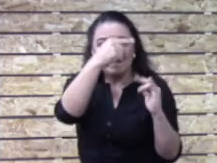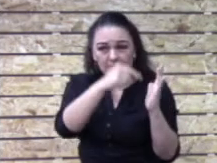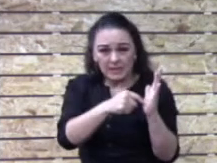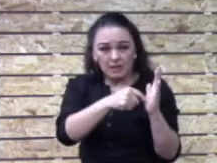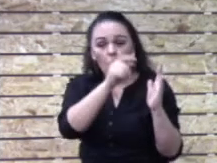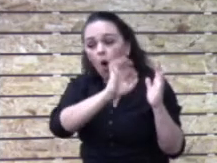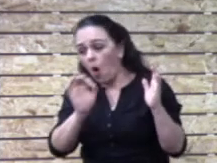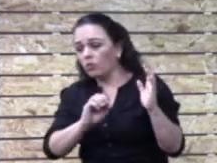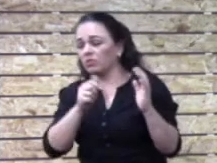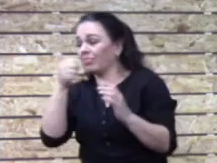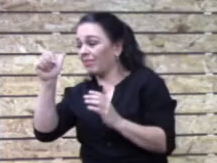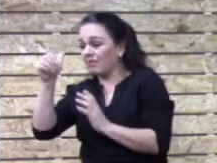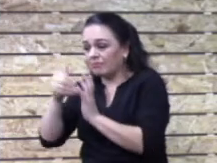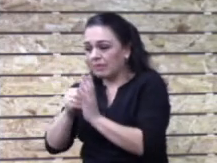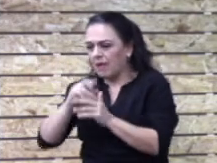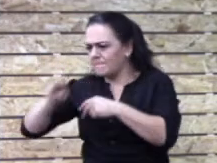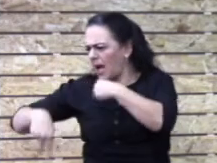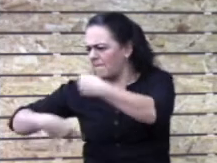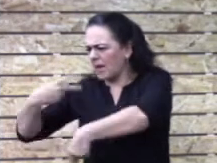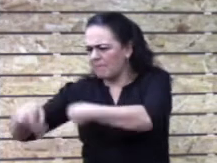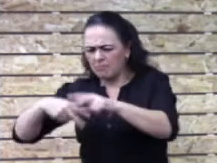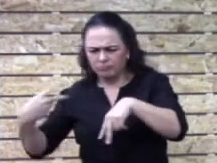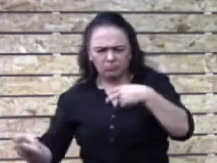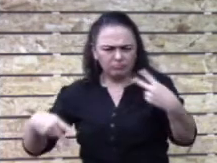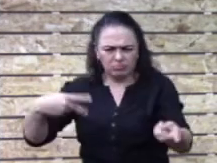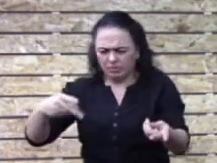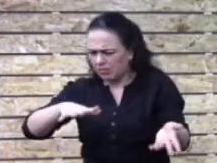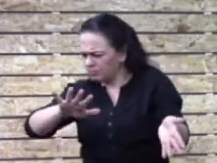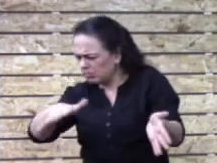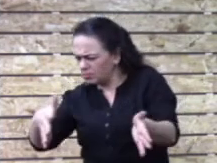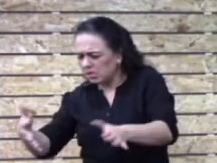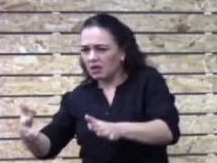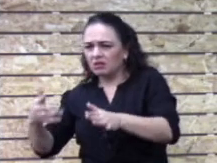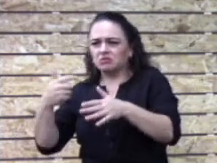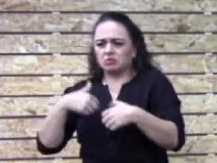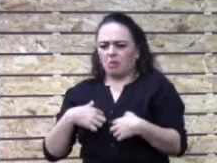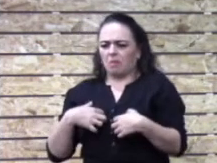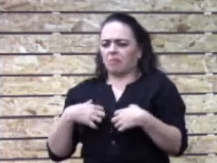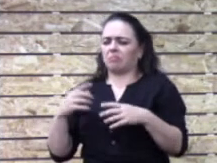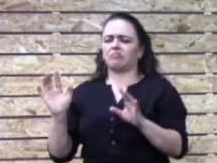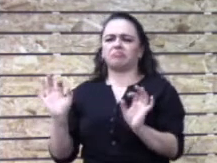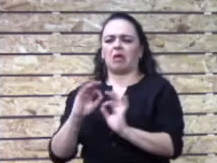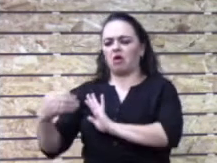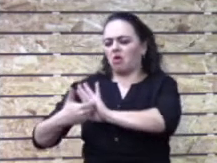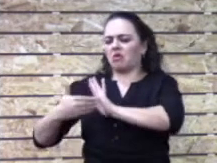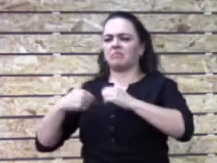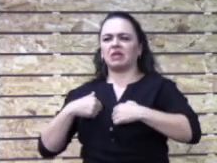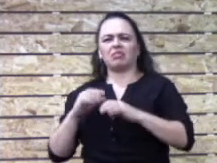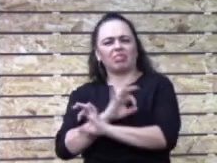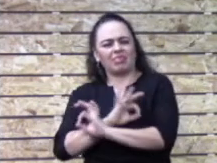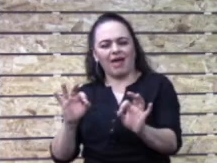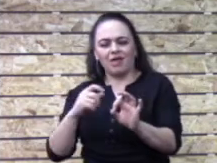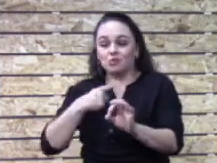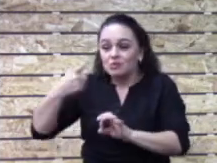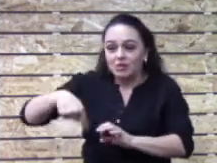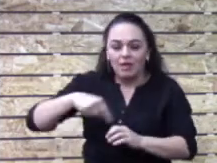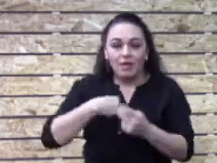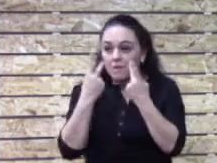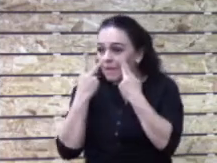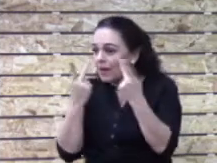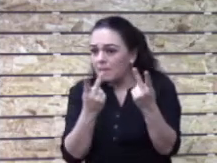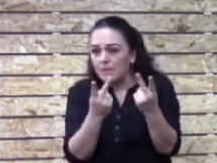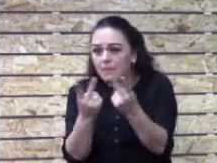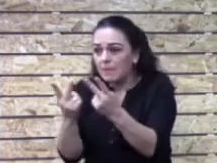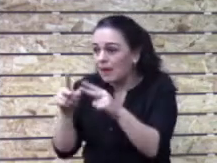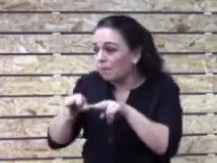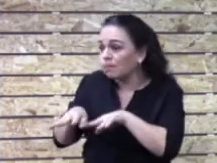afectará. No tendrás más que abrir bien los ojos para ver a los impíos recibir su merecido. Ya que